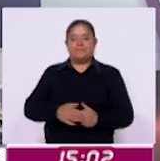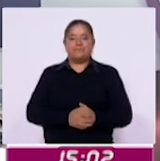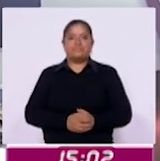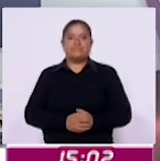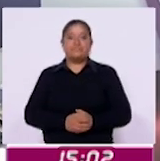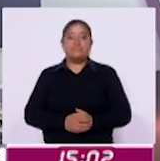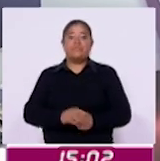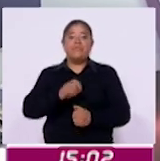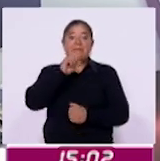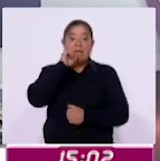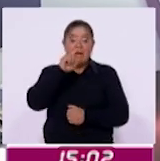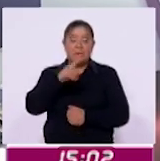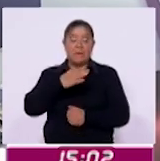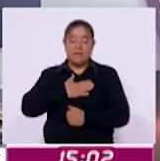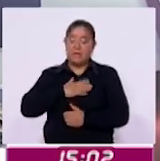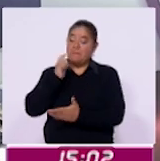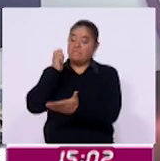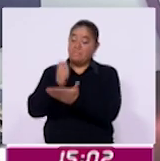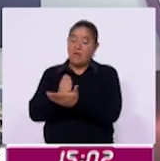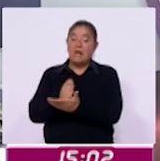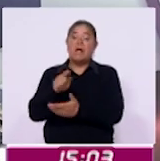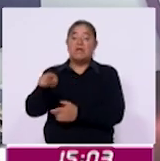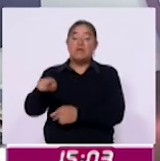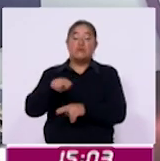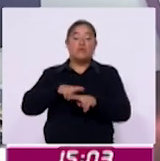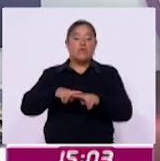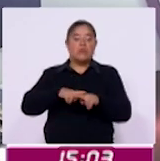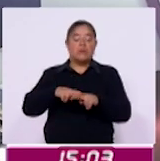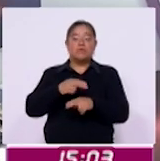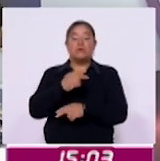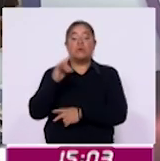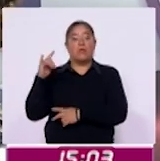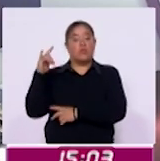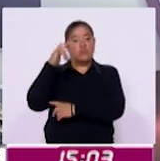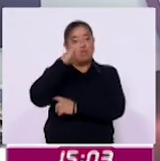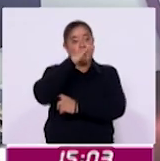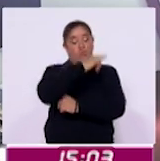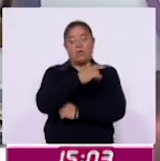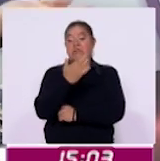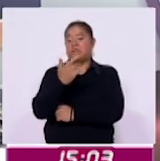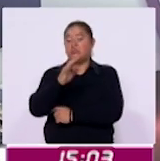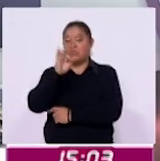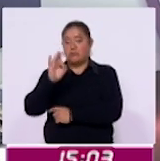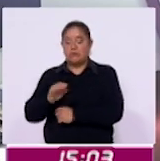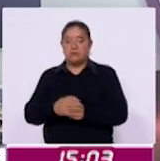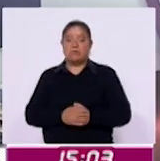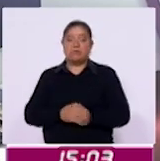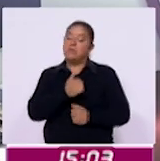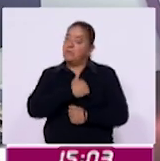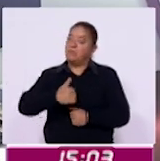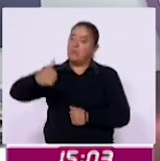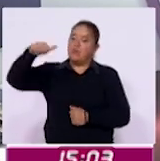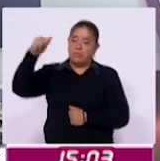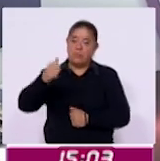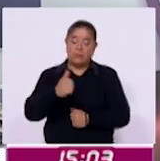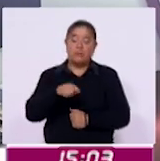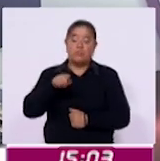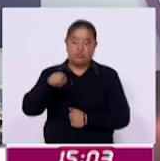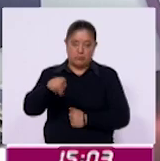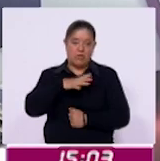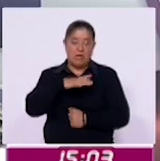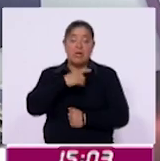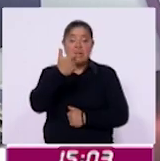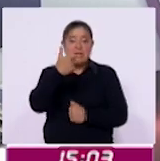el 50% de su boleto de avión, de ida o de vuelta, para que ustedes también tengan